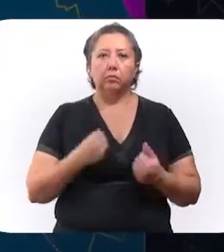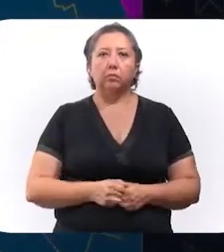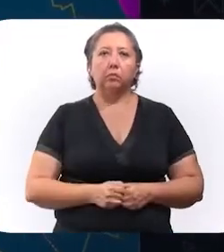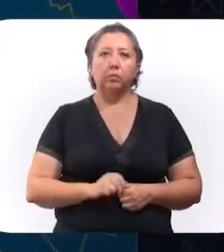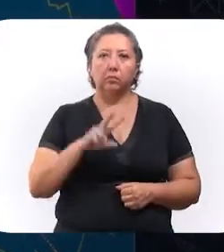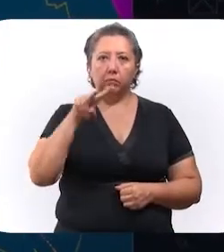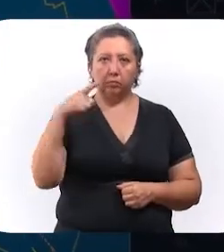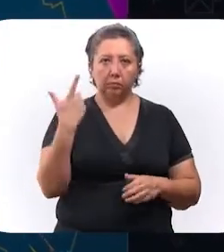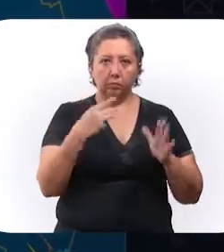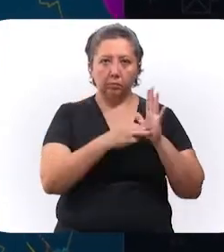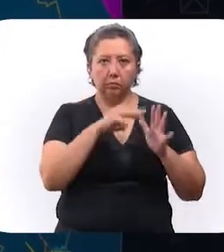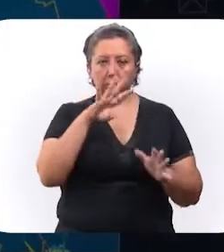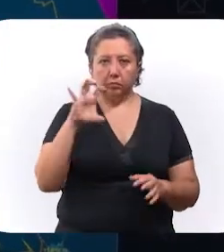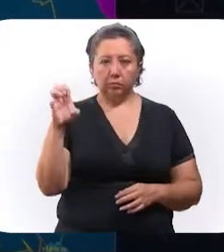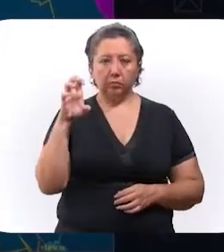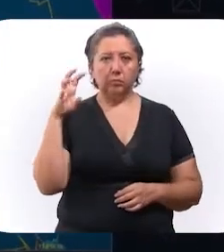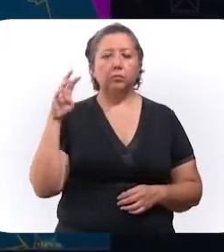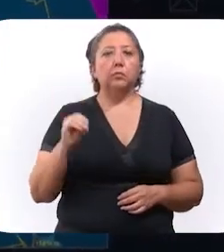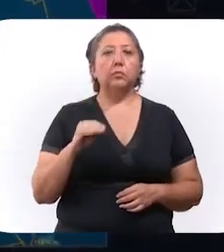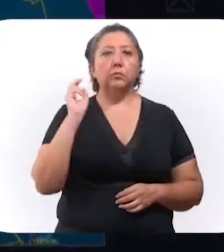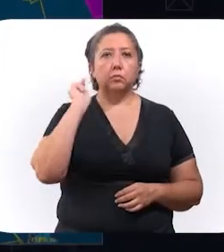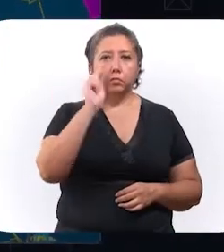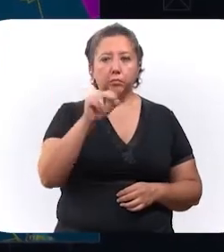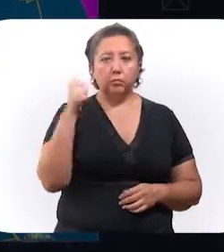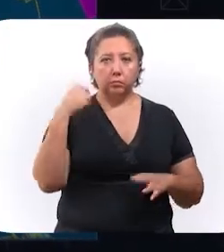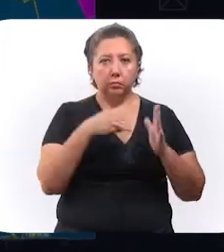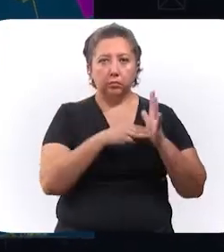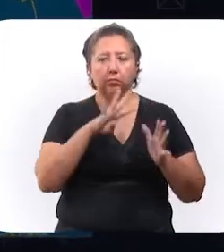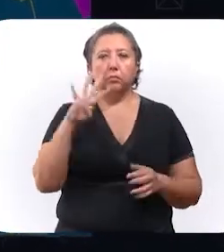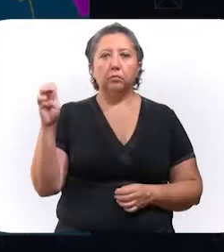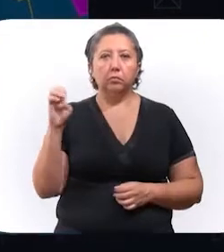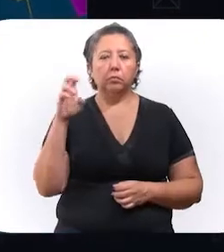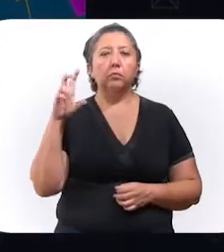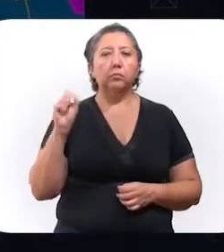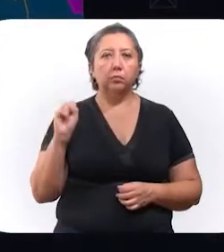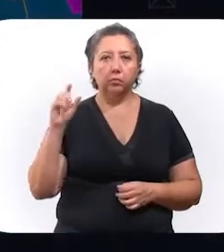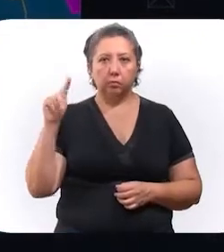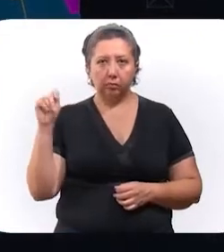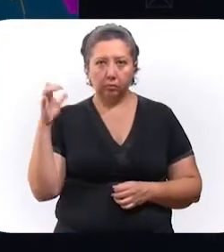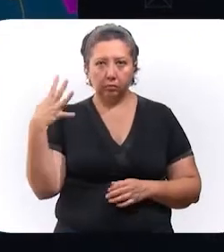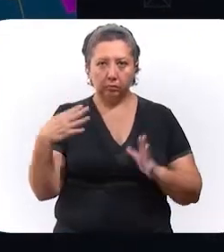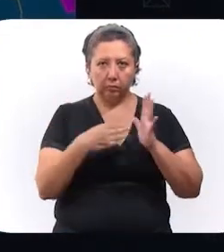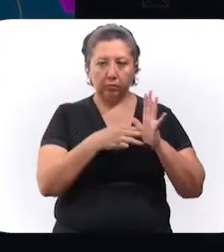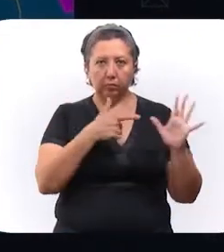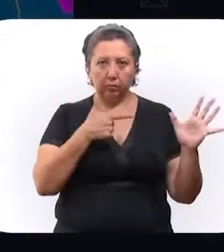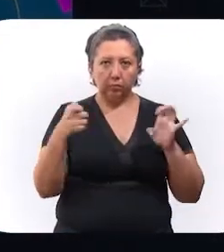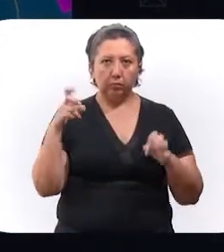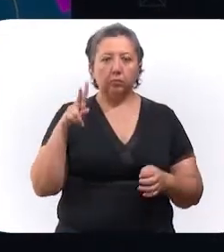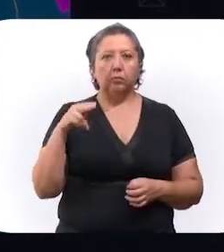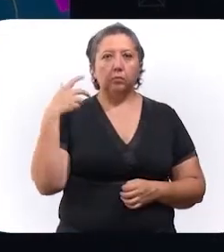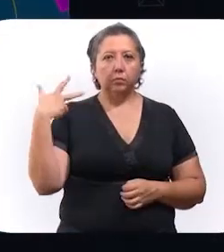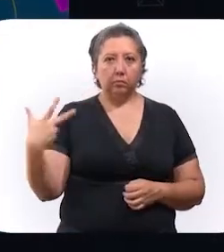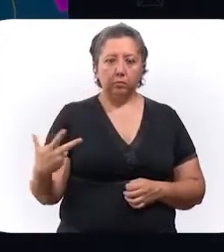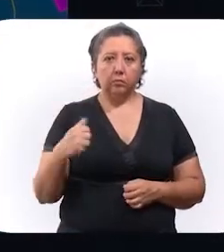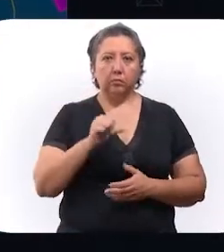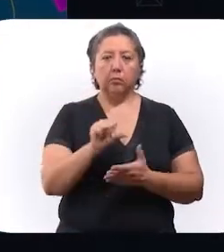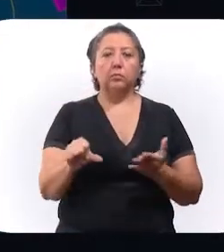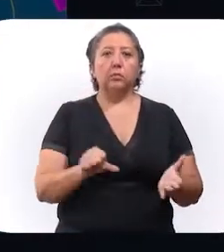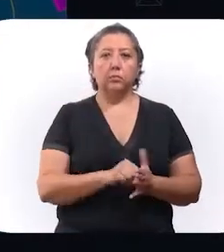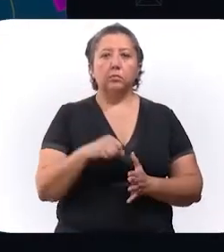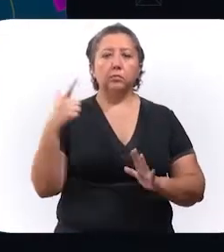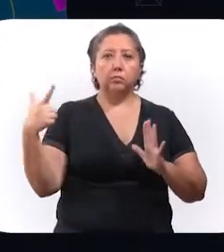viven 12.590 en la zona norte, 11.941 en la zona oriente, 4.788 en la zona centro,